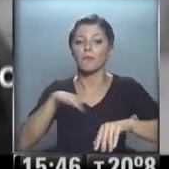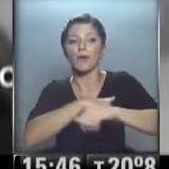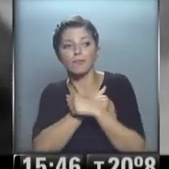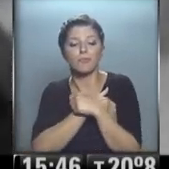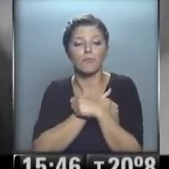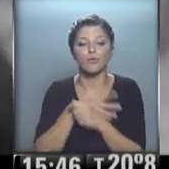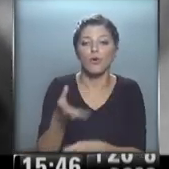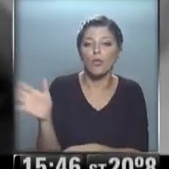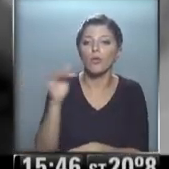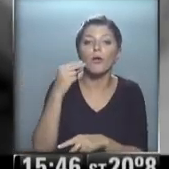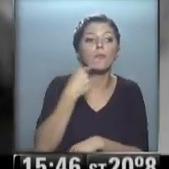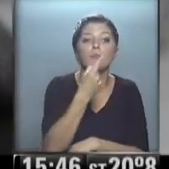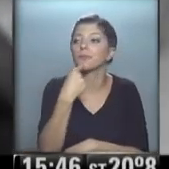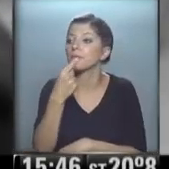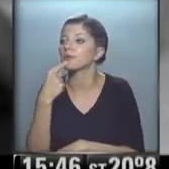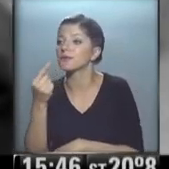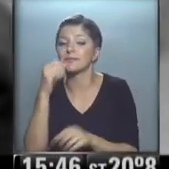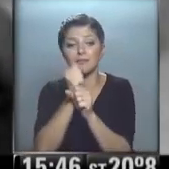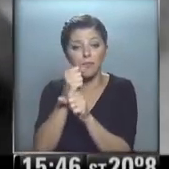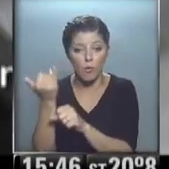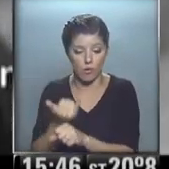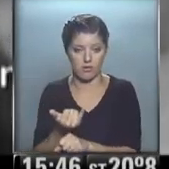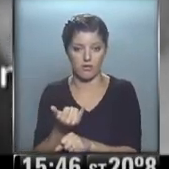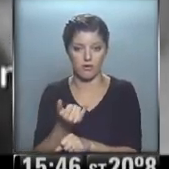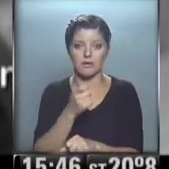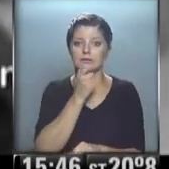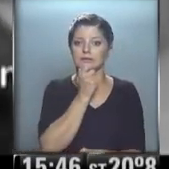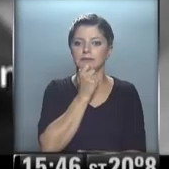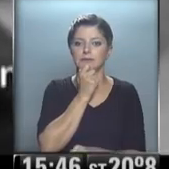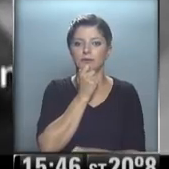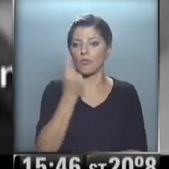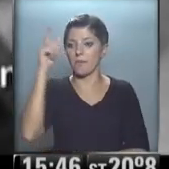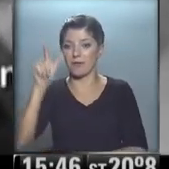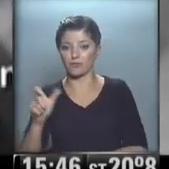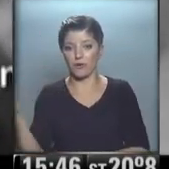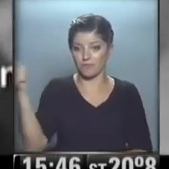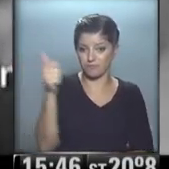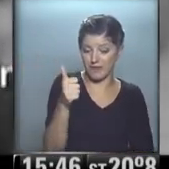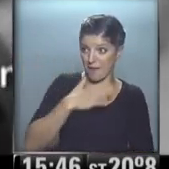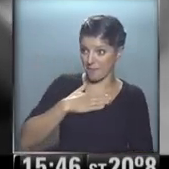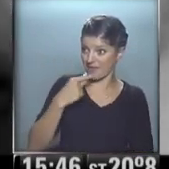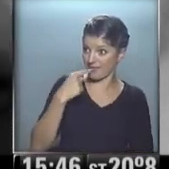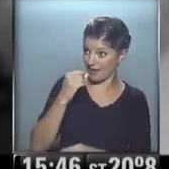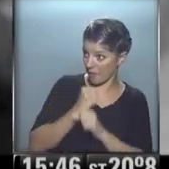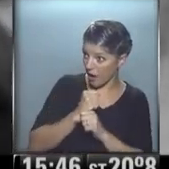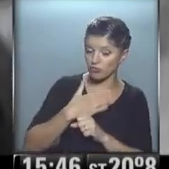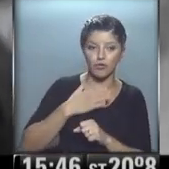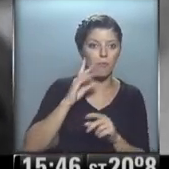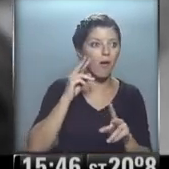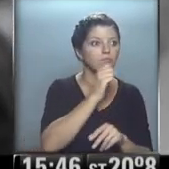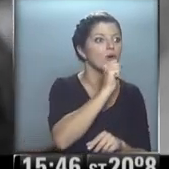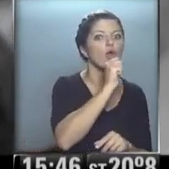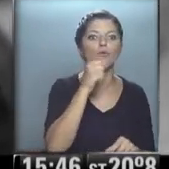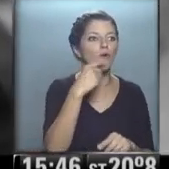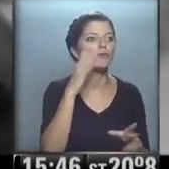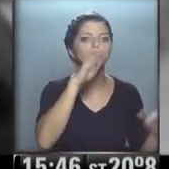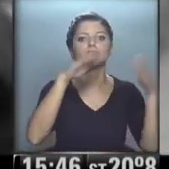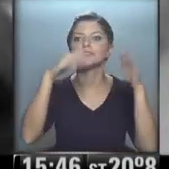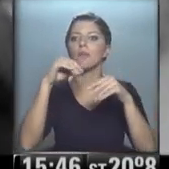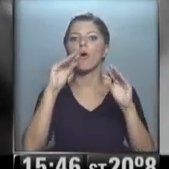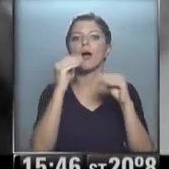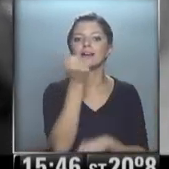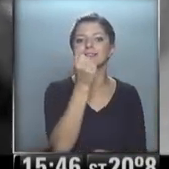brazo cada día a preguntar si se consigue trabajo. Cada vez que viene una persona a ofrecerme a mí trabajo, yo agarro el micrófono de la capilla y llamo a